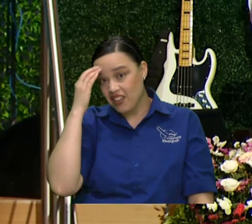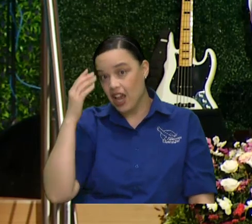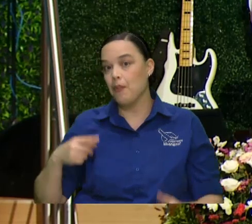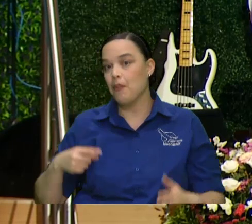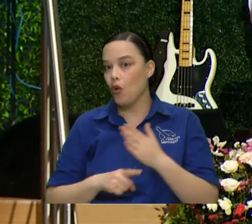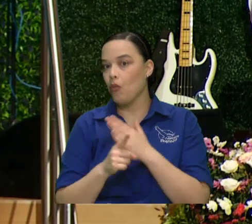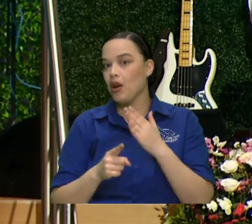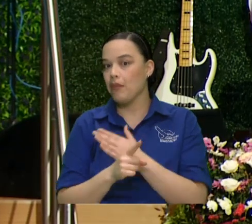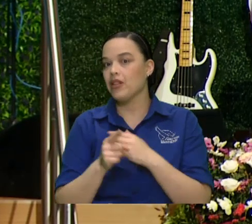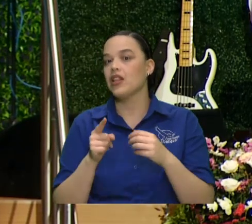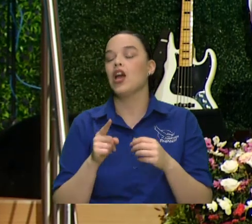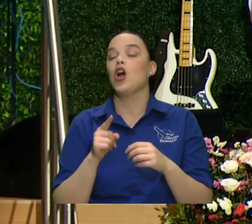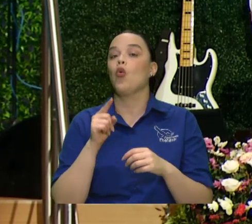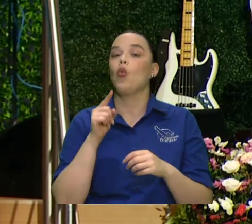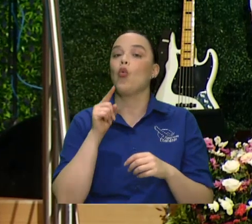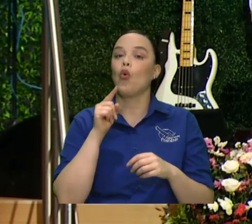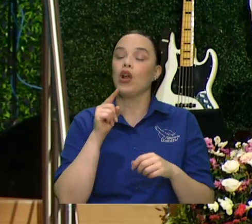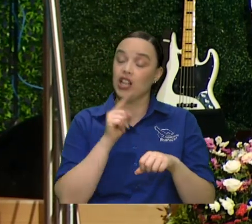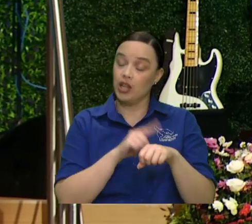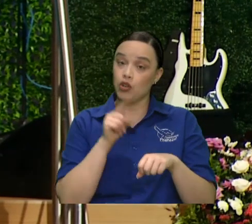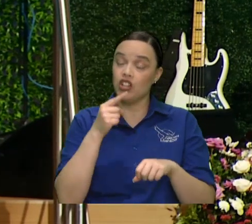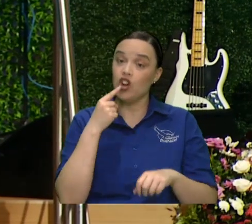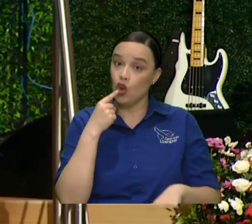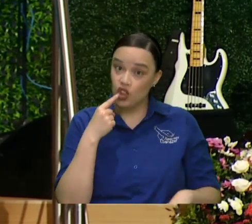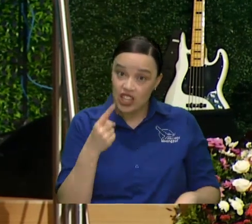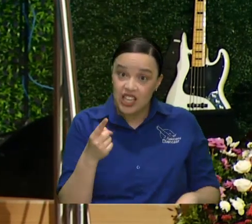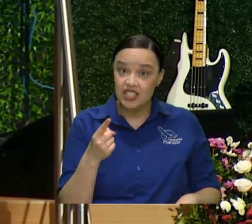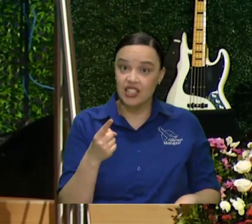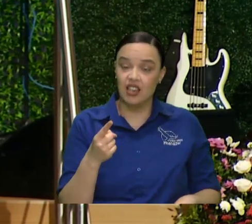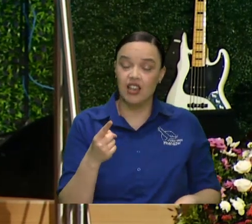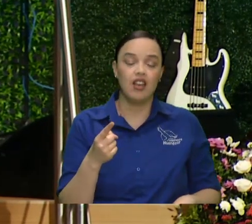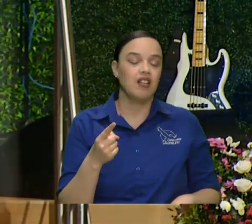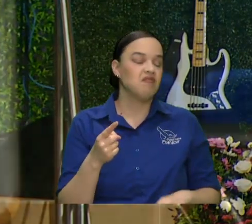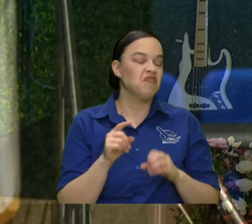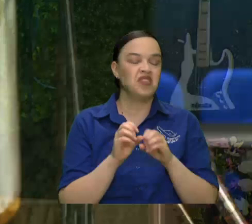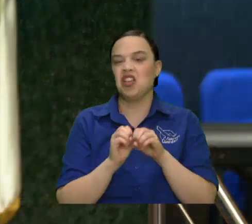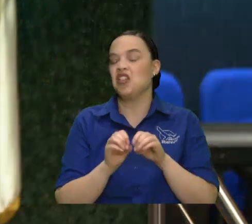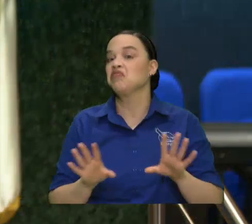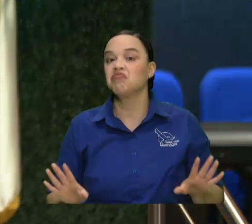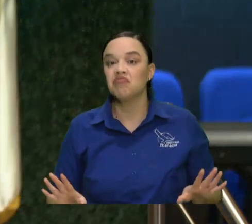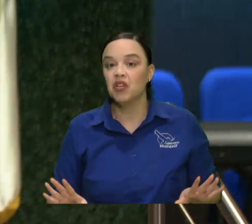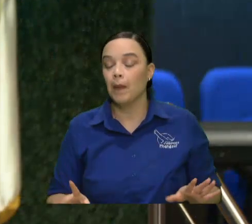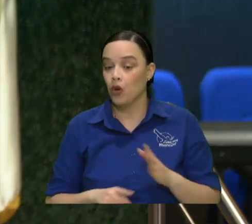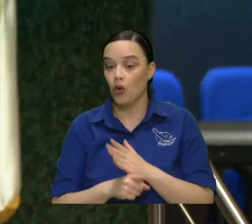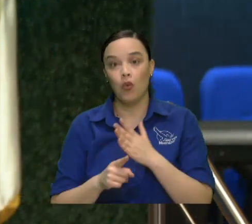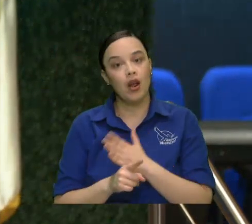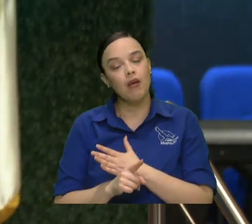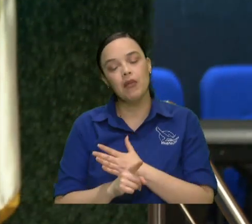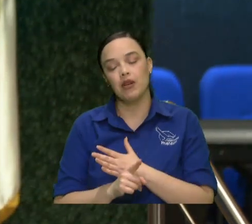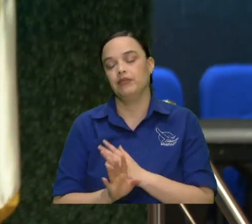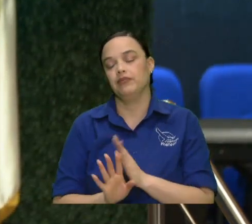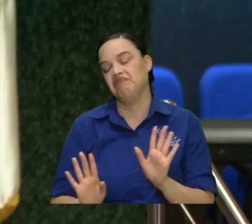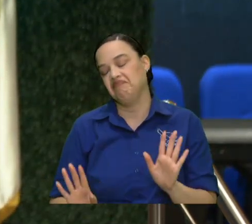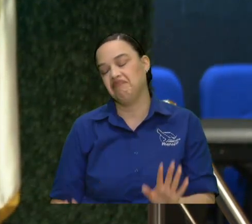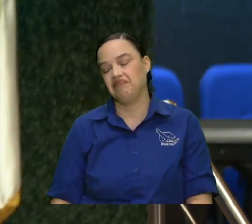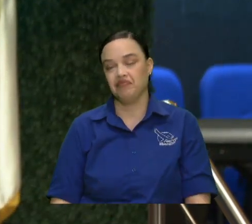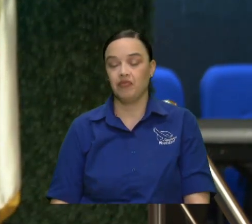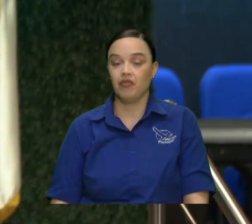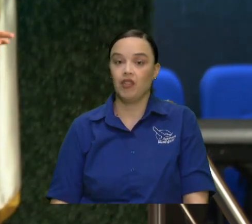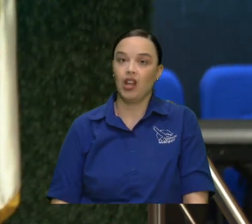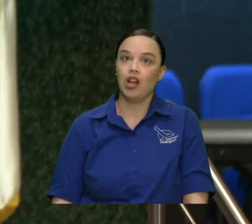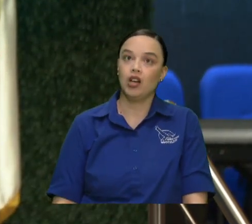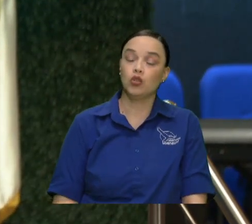confiesa se tiene que ir ya no hay un asidero para lo que él quería hacer él dijo lo voy a destruir pero cuando éste confesó